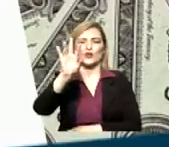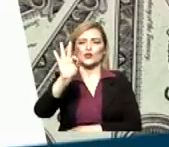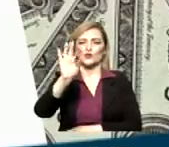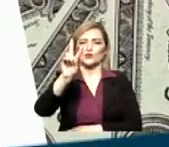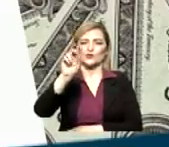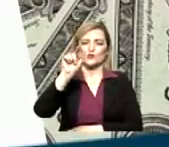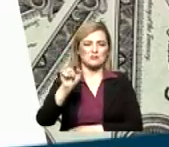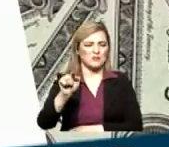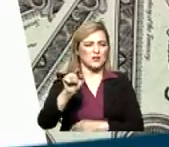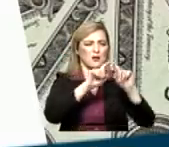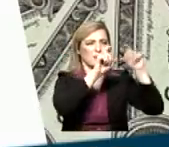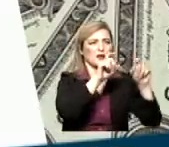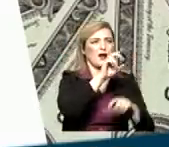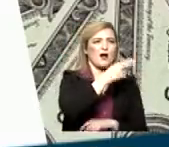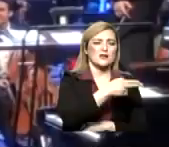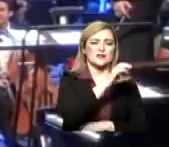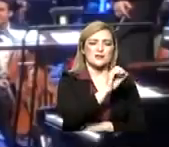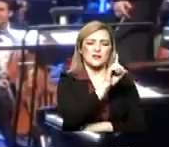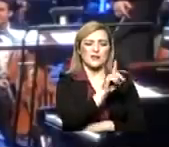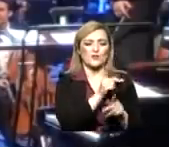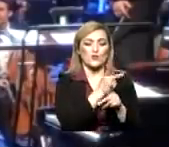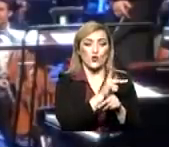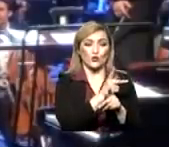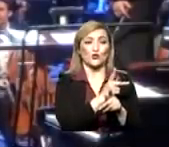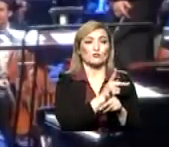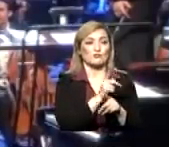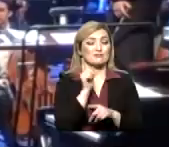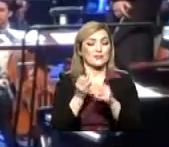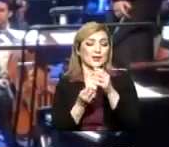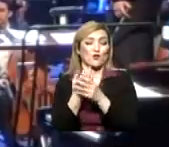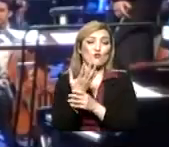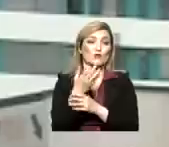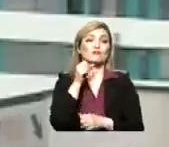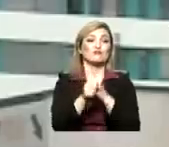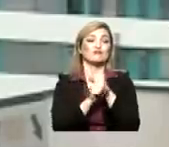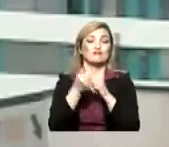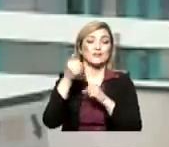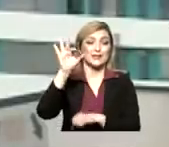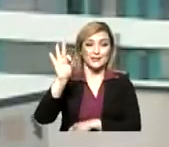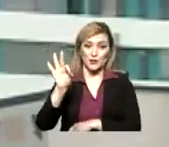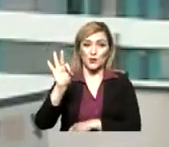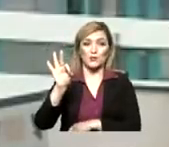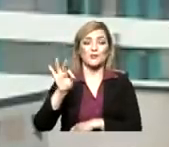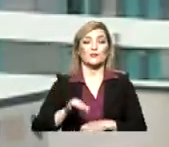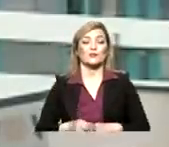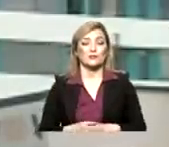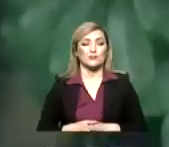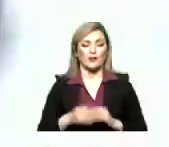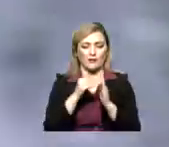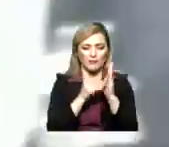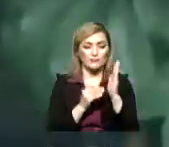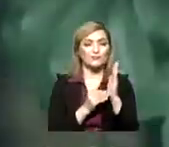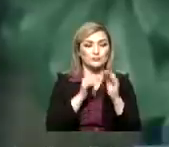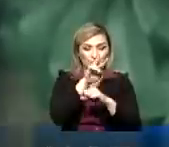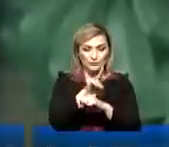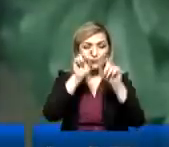$1,792,000 a la empresa HDC Producciones, la que Salcedo creó cuando apenas tenía 19 años de edad, según los registros de